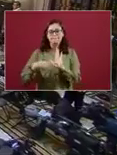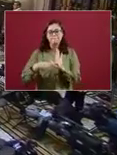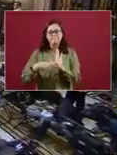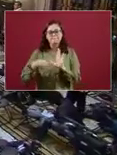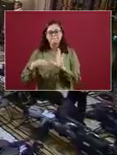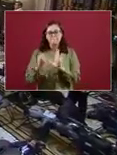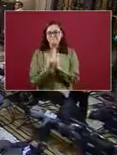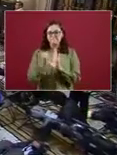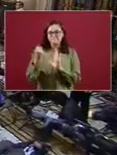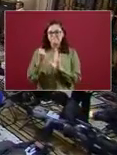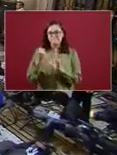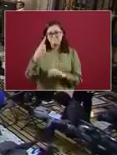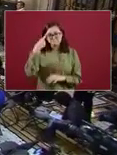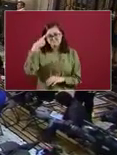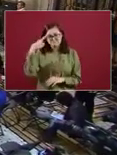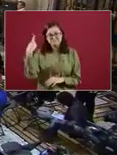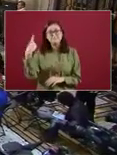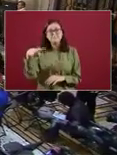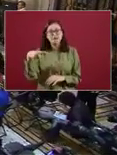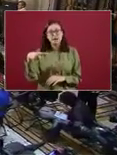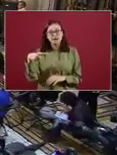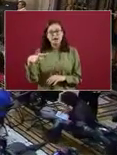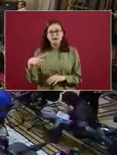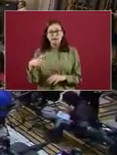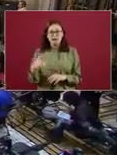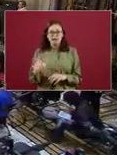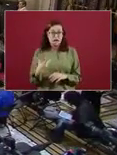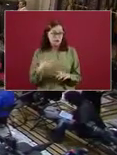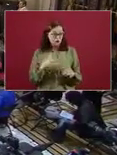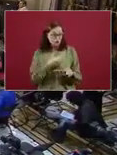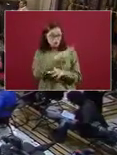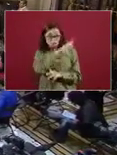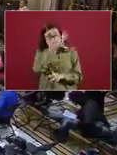evitar el despoblamiento por completo.